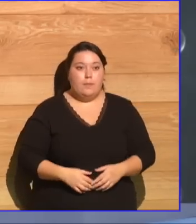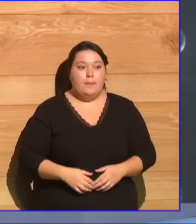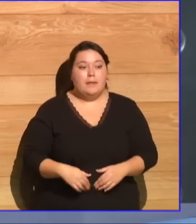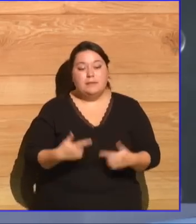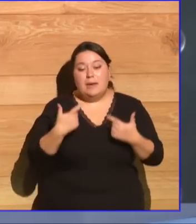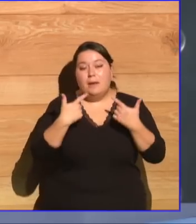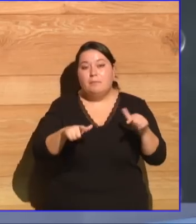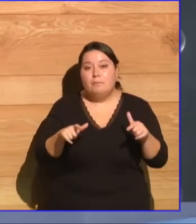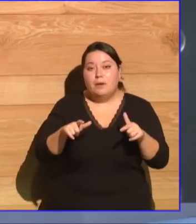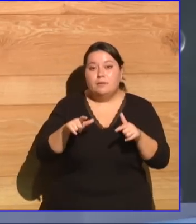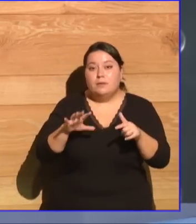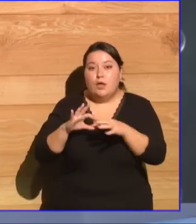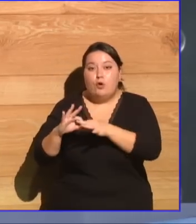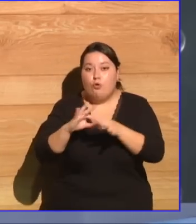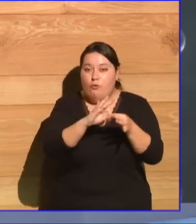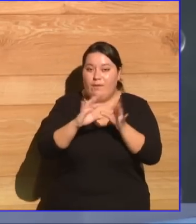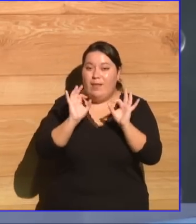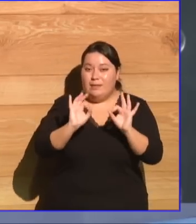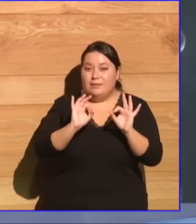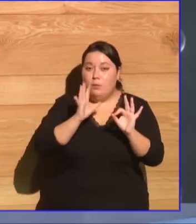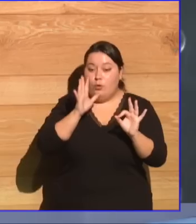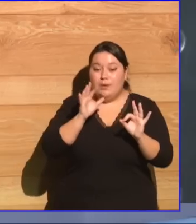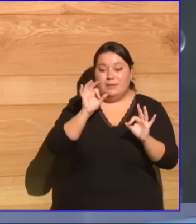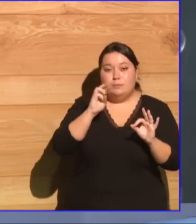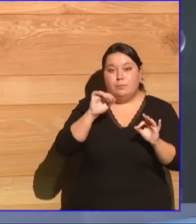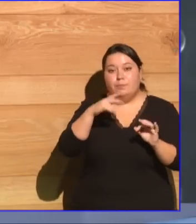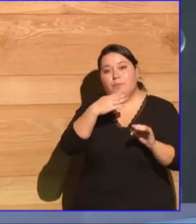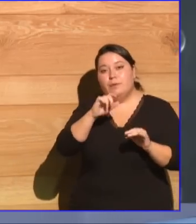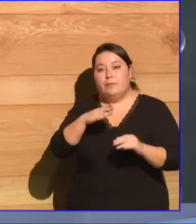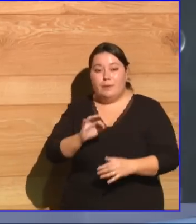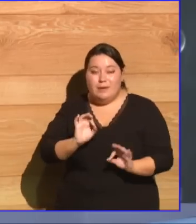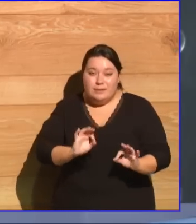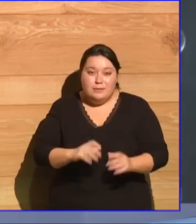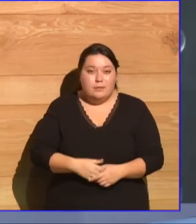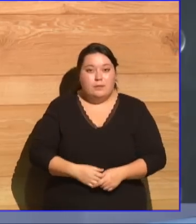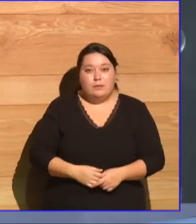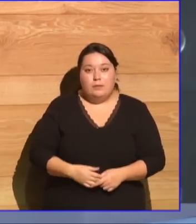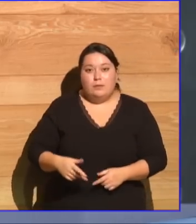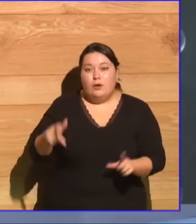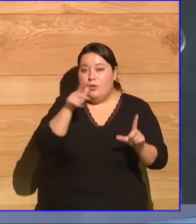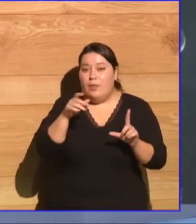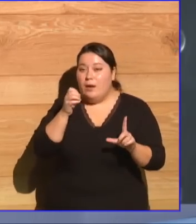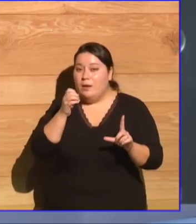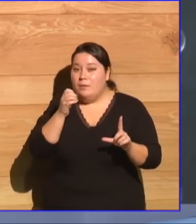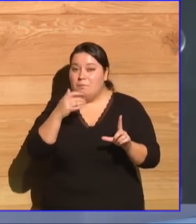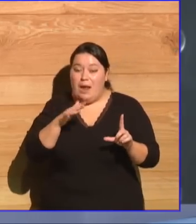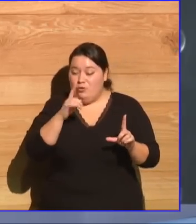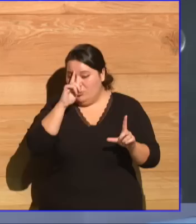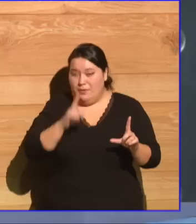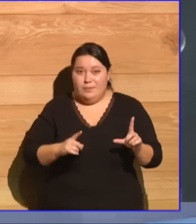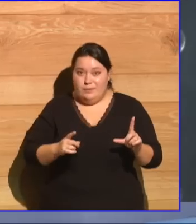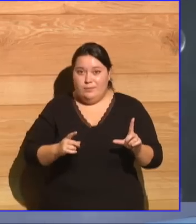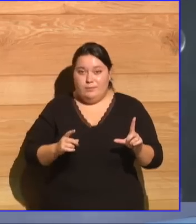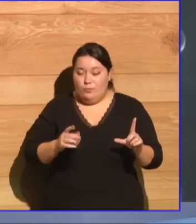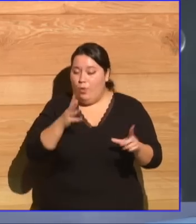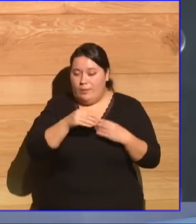coreográfica está, porque es Spielberg, si es que no sabe no rodar muy bien, no sabe no rodar muy bien. Y, por ejemplo,